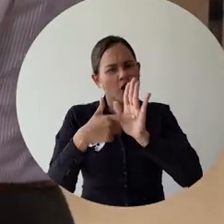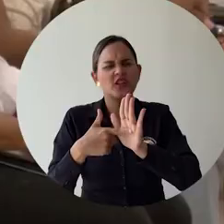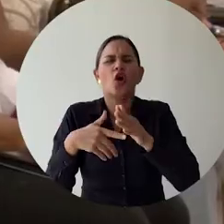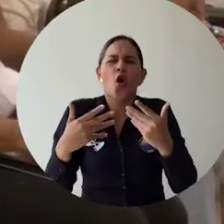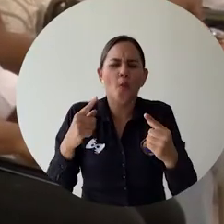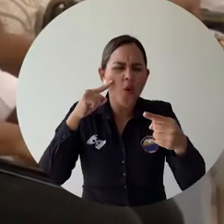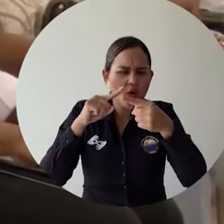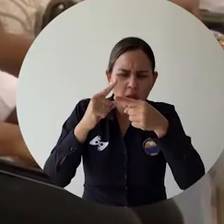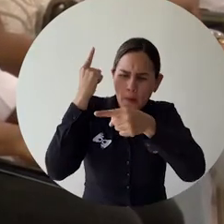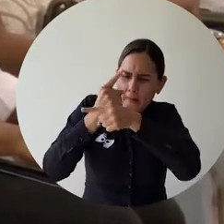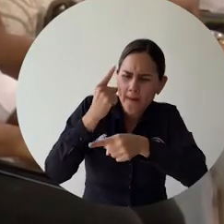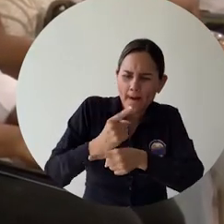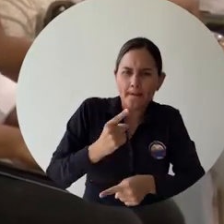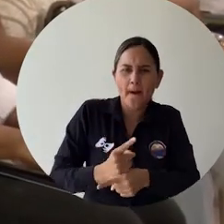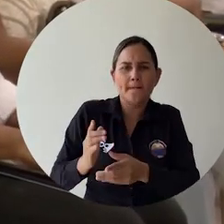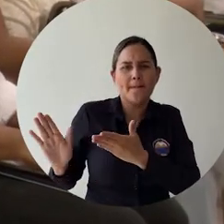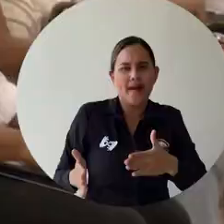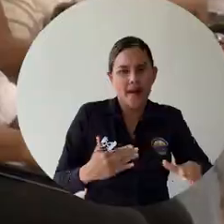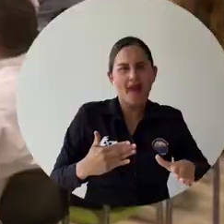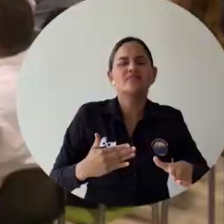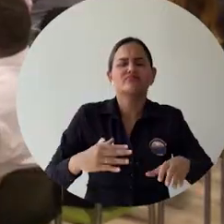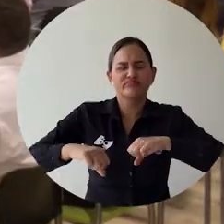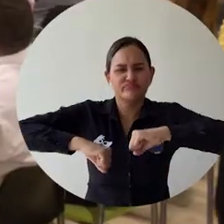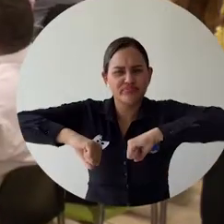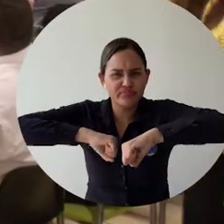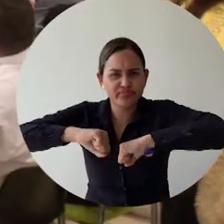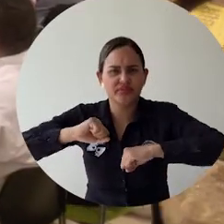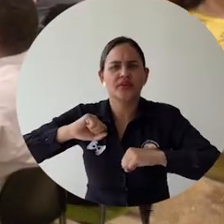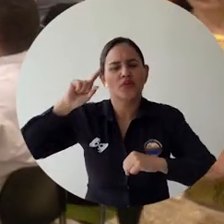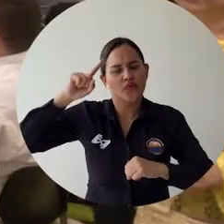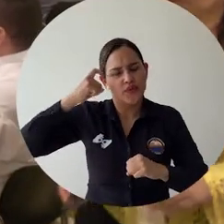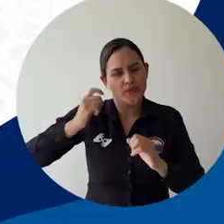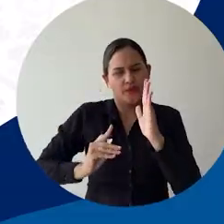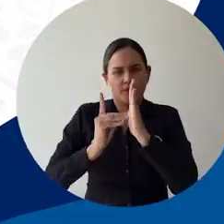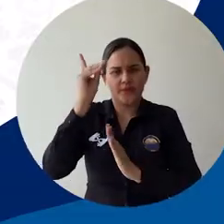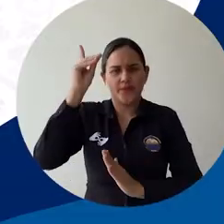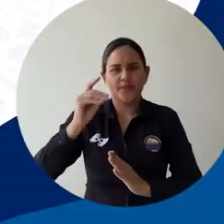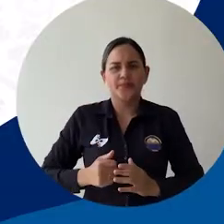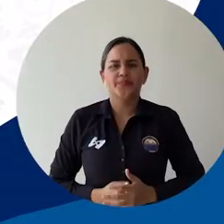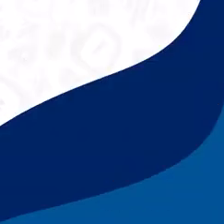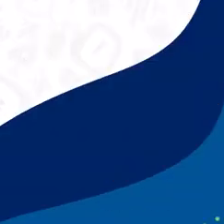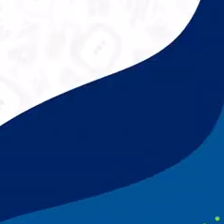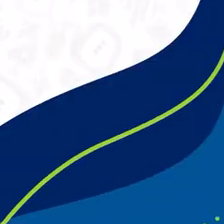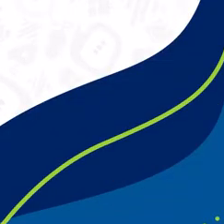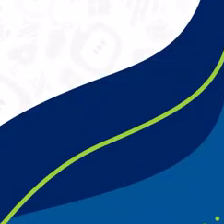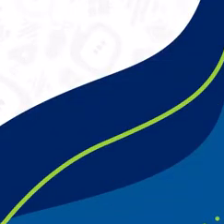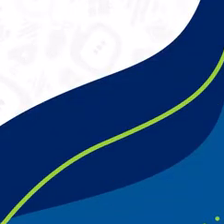el significativo cumplimiento de los planes de acción, de gobierno y de desarrollo.